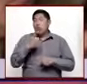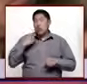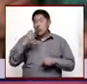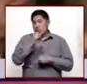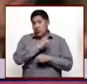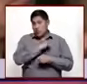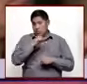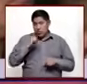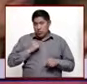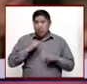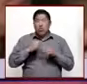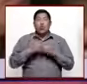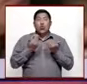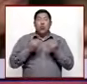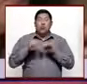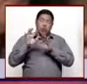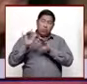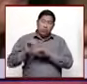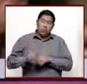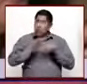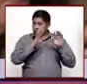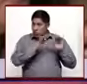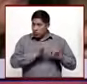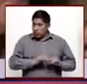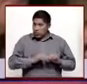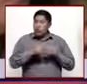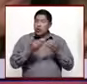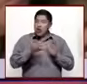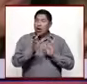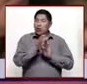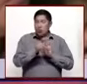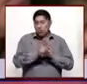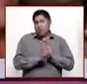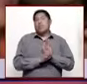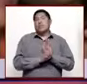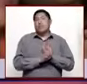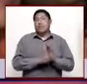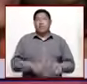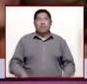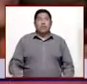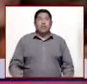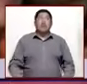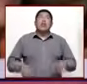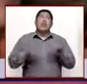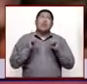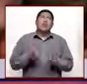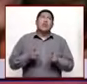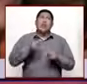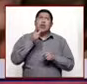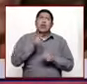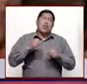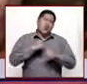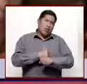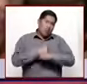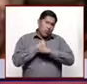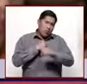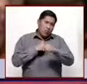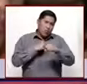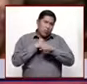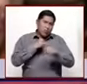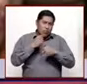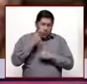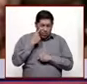tal cual está redactada, implica una reforma parcial a la Constitución. Corresponde que quien es promotor